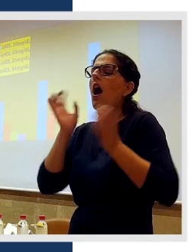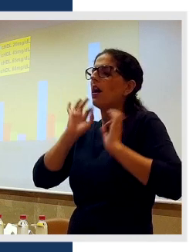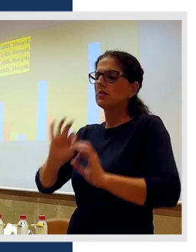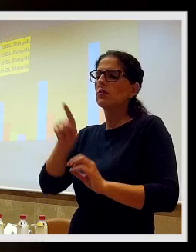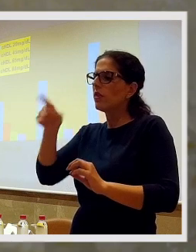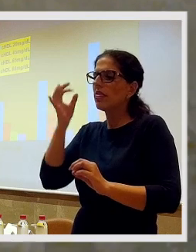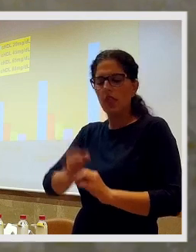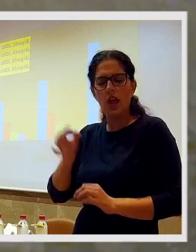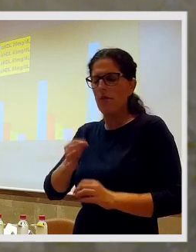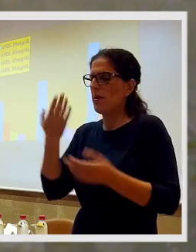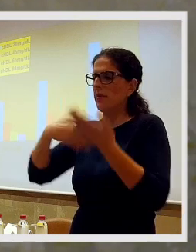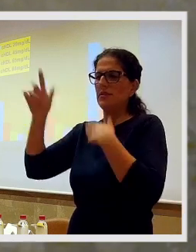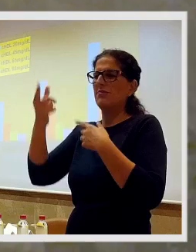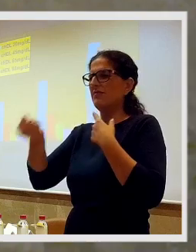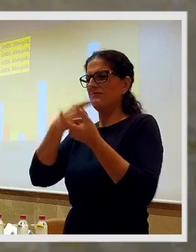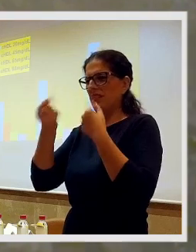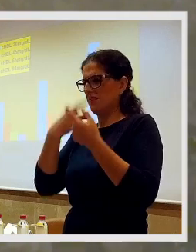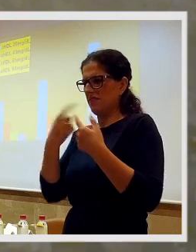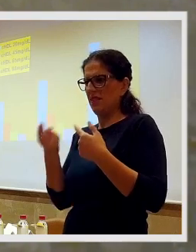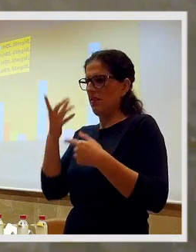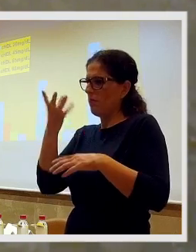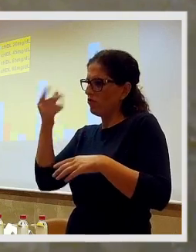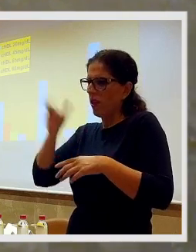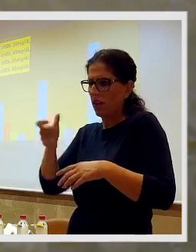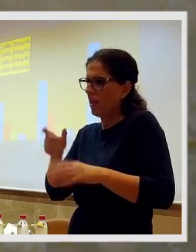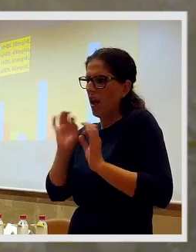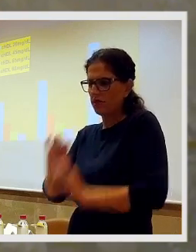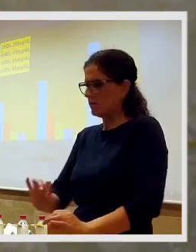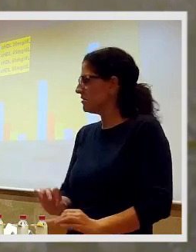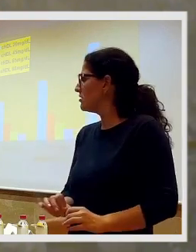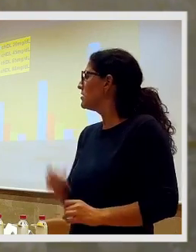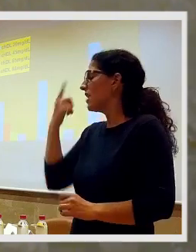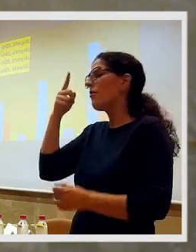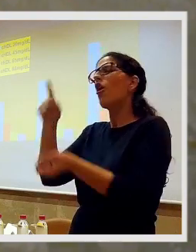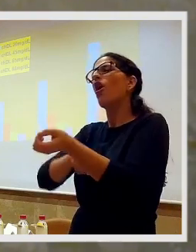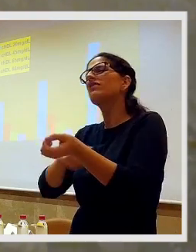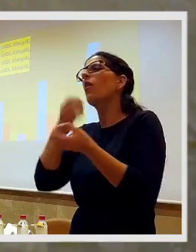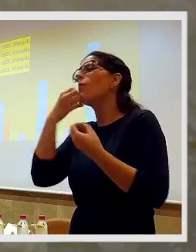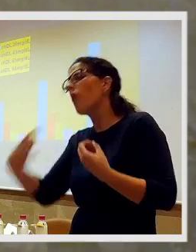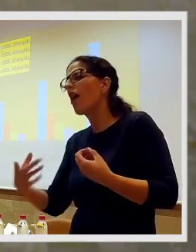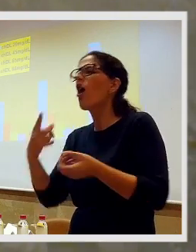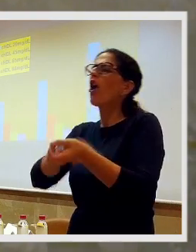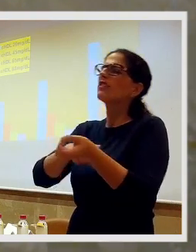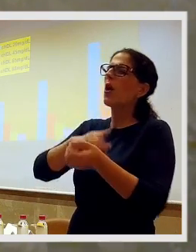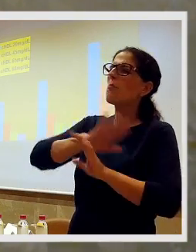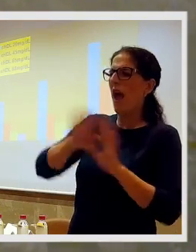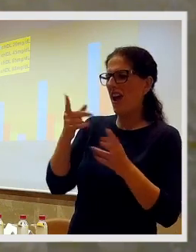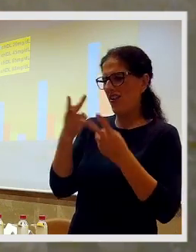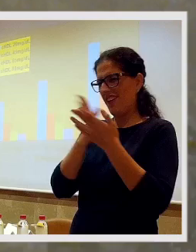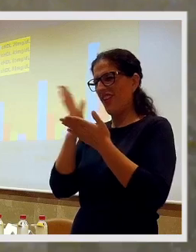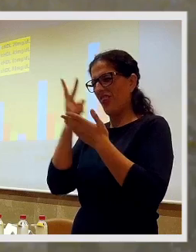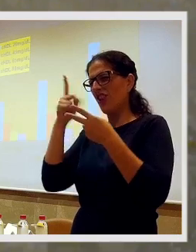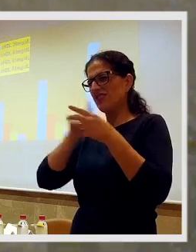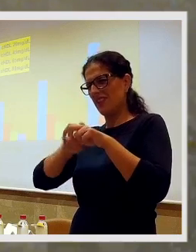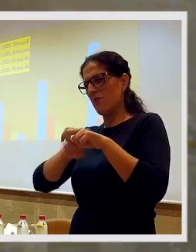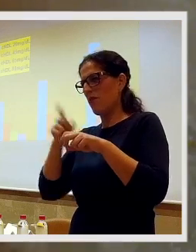tratamiento probablemente farmacológico. Ya sabéis que hay dos tipos de colesterol, el colesterol bueno y el colesterol malo.